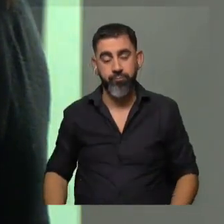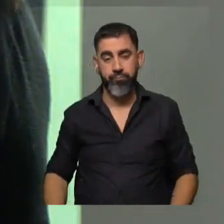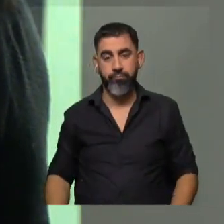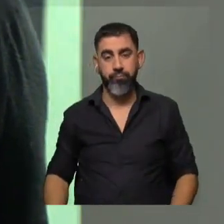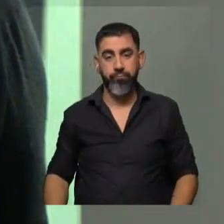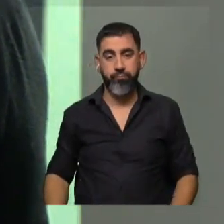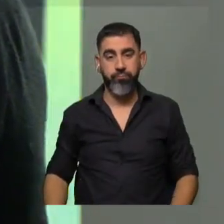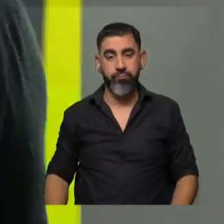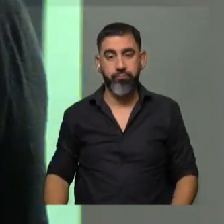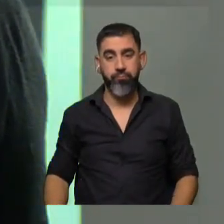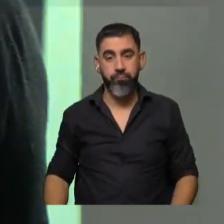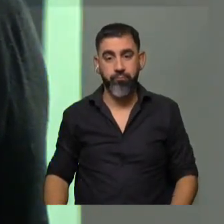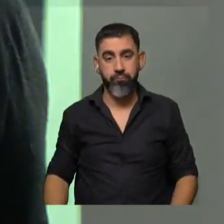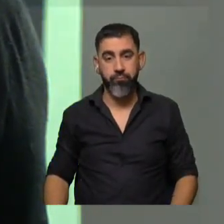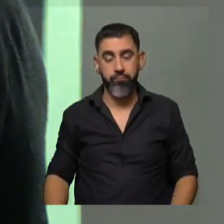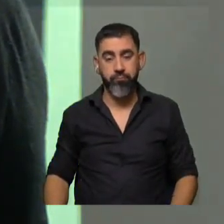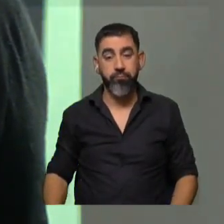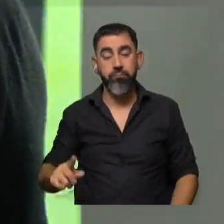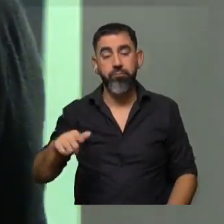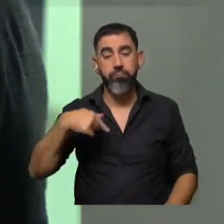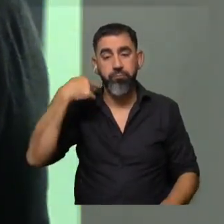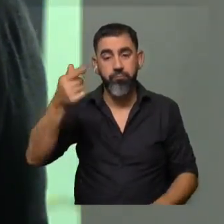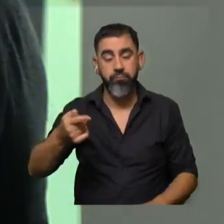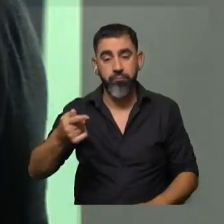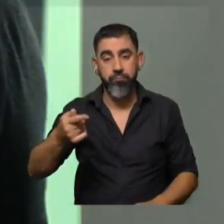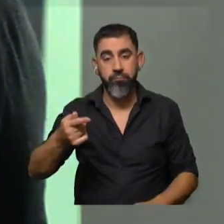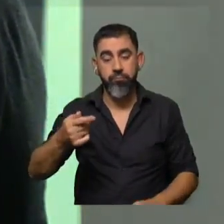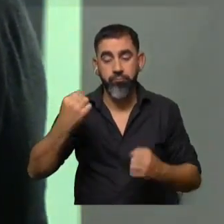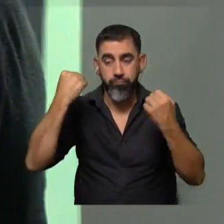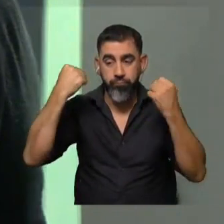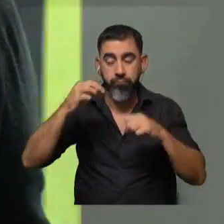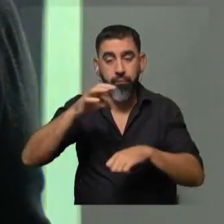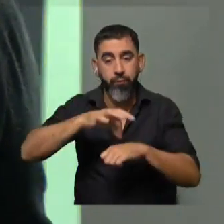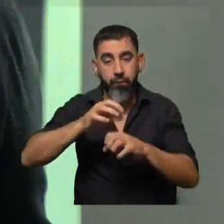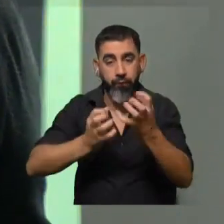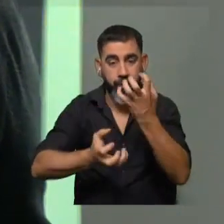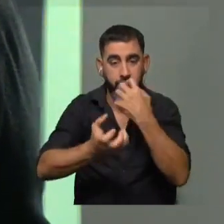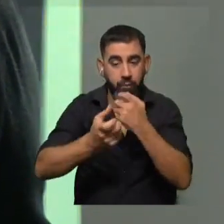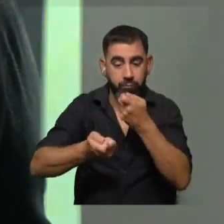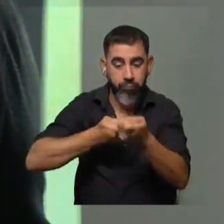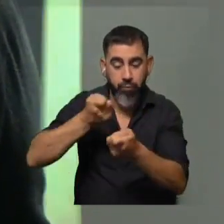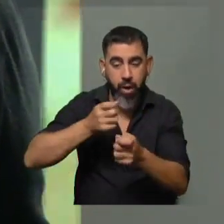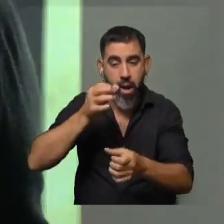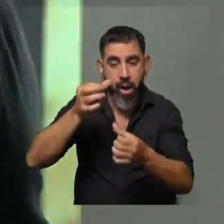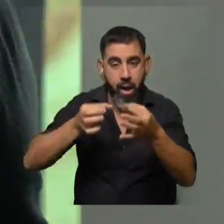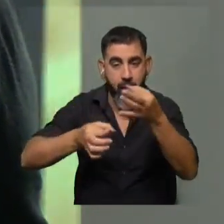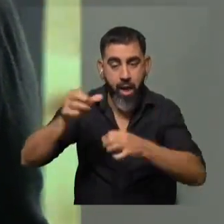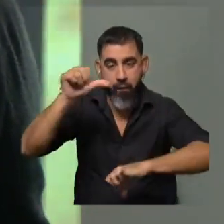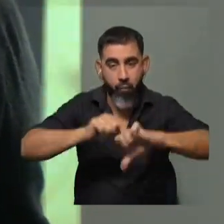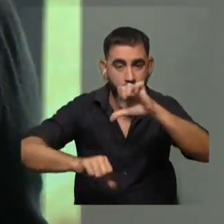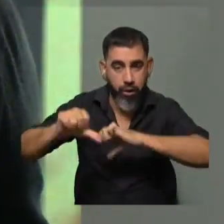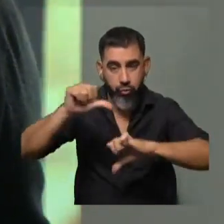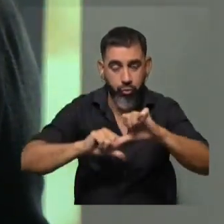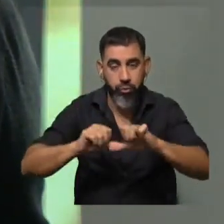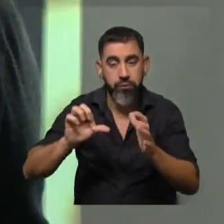de eso fue que lo que Dinora dijo ahora del entrenamiento veterinario, de montar en el laboratorio del Hospital de Facultad Veterinaria